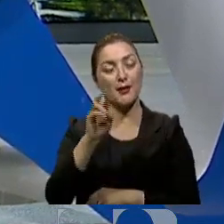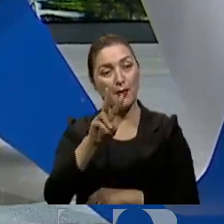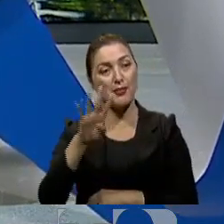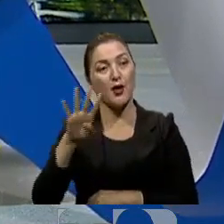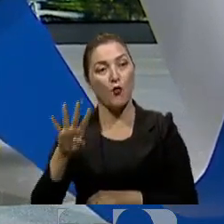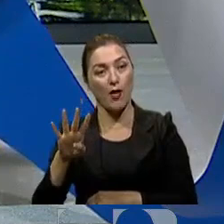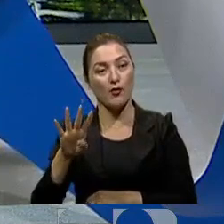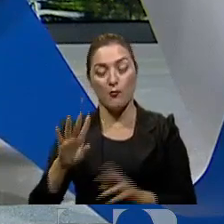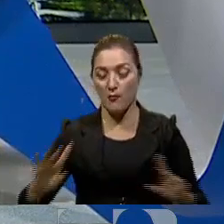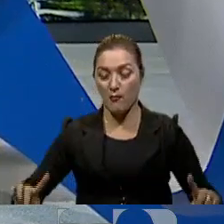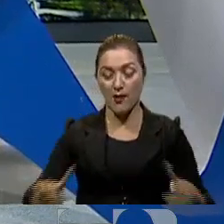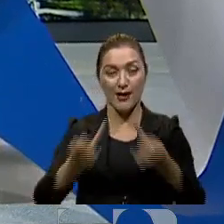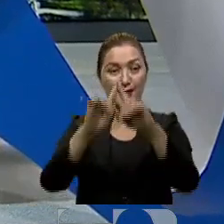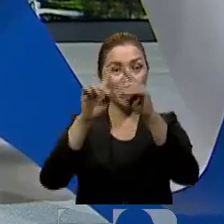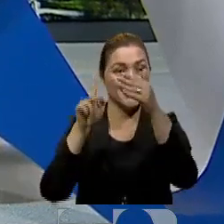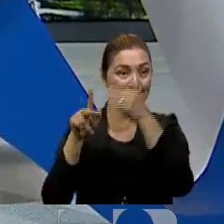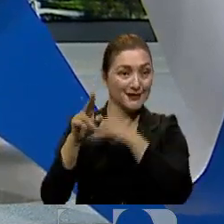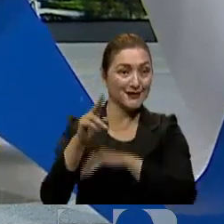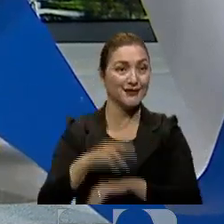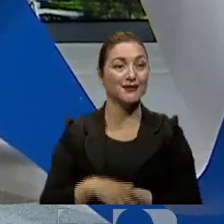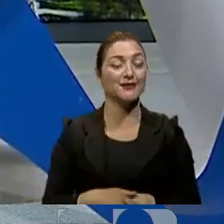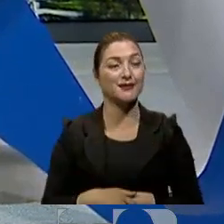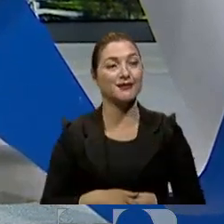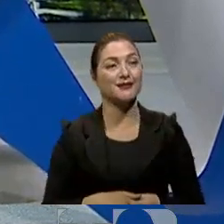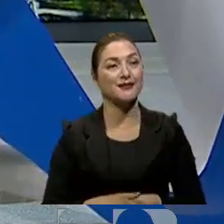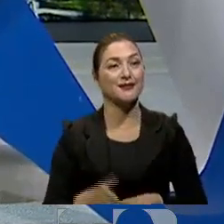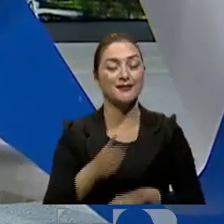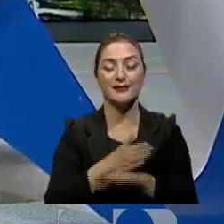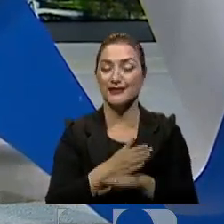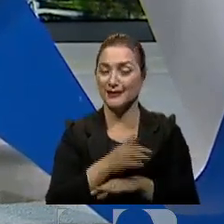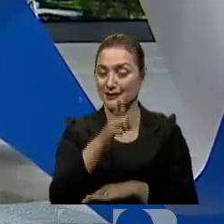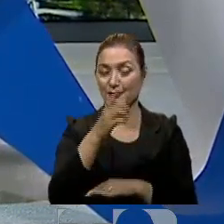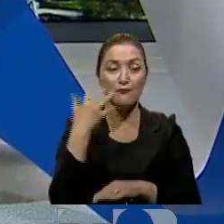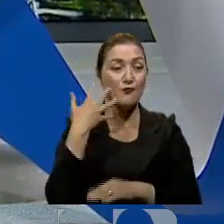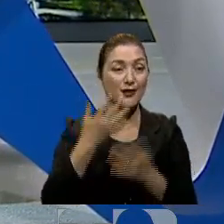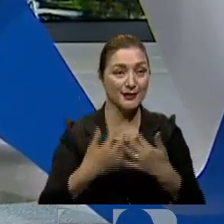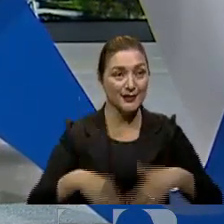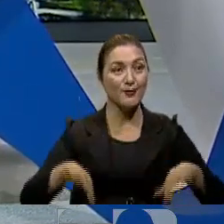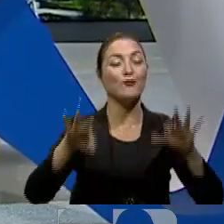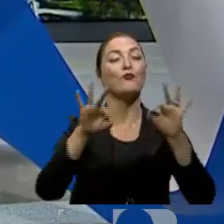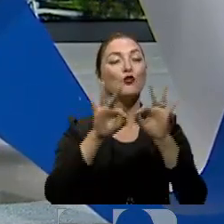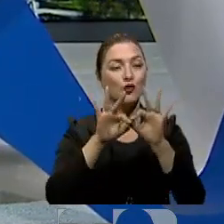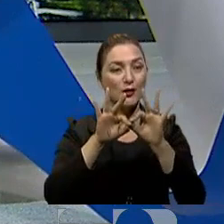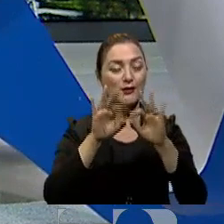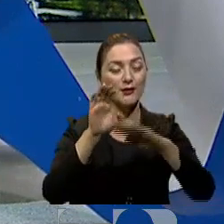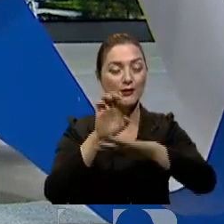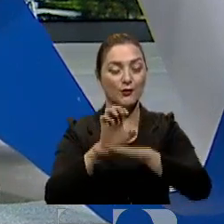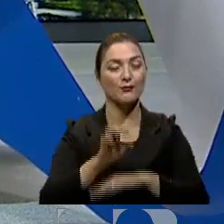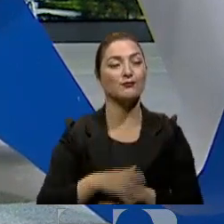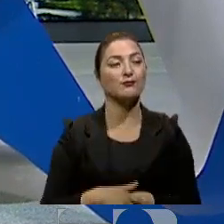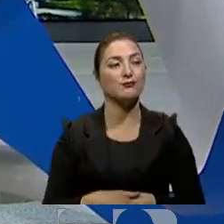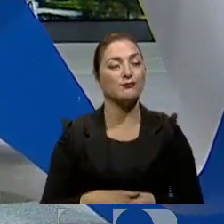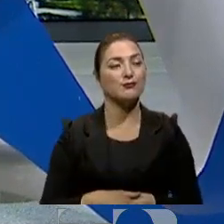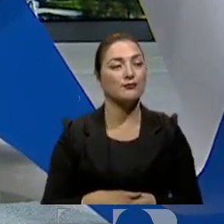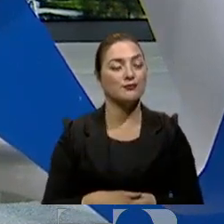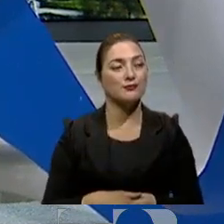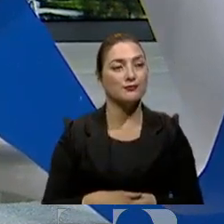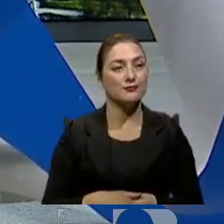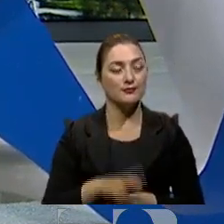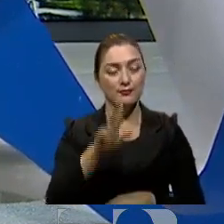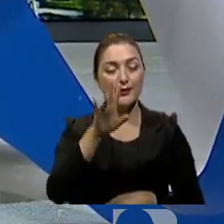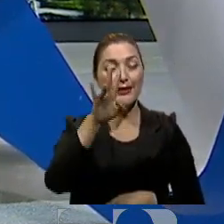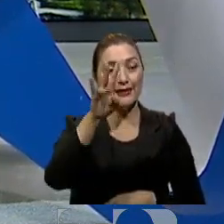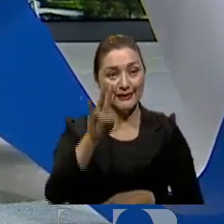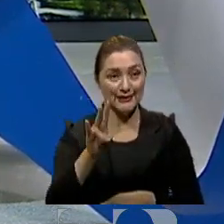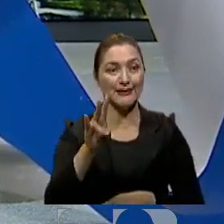Pero también nos vamos a un corte. Sin embargo, no me quería ir al corte antes de resaltar una fecha importantísima para el país, porque es el Día del Civismo, Día